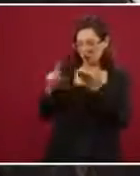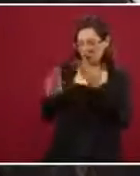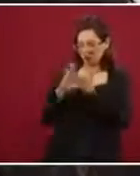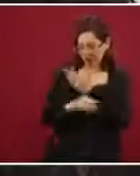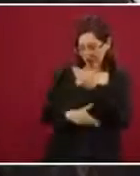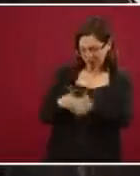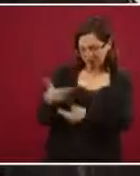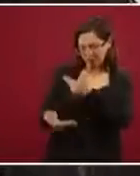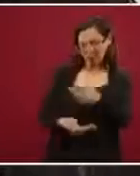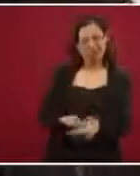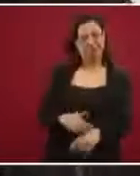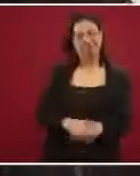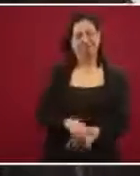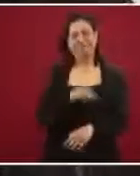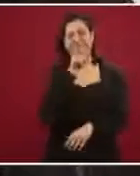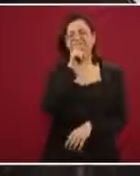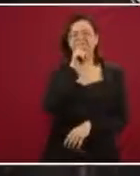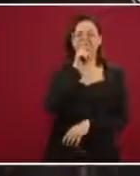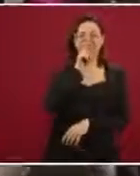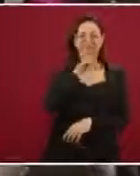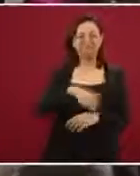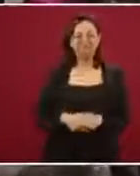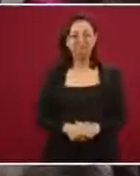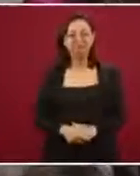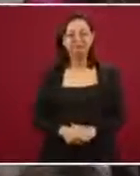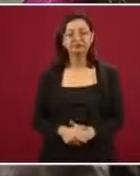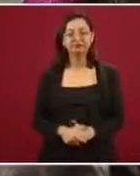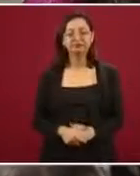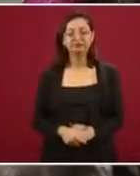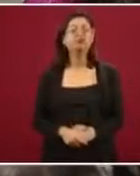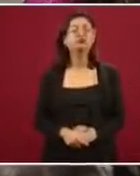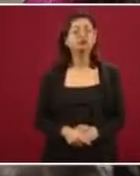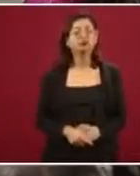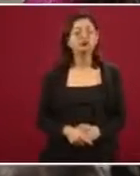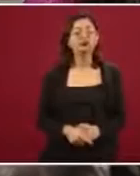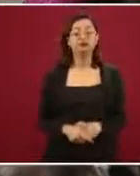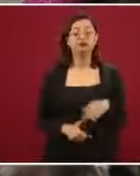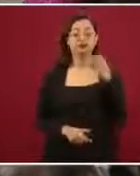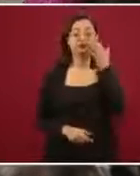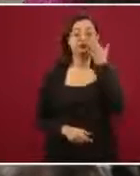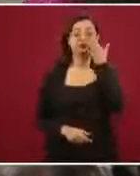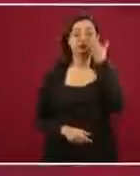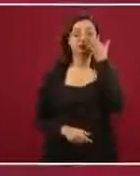los resultados esperados? Sí, estamos avanzando.